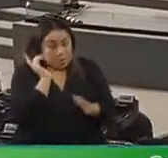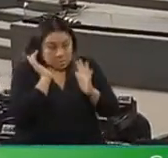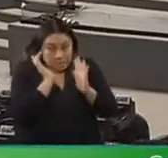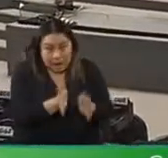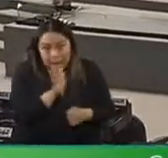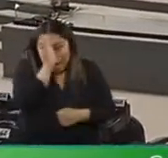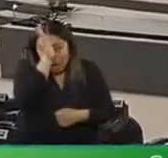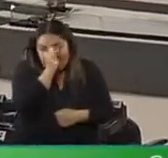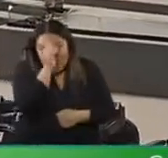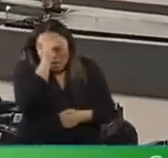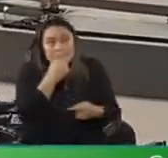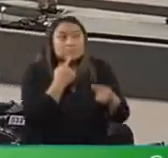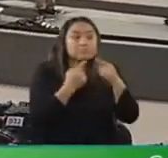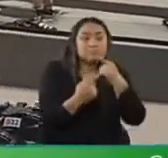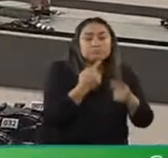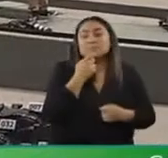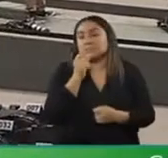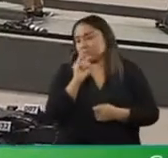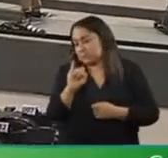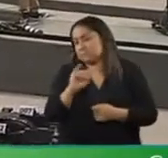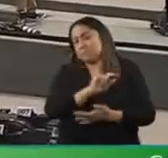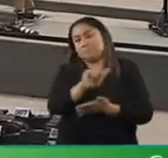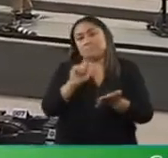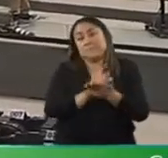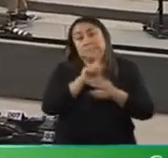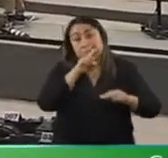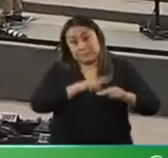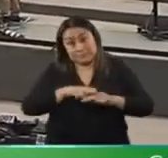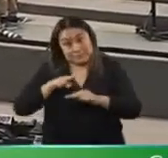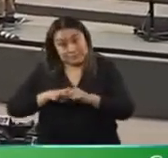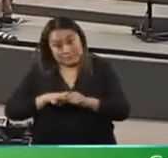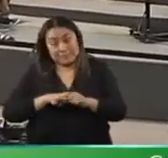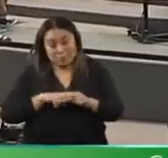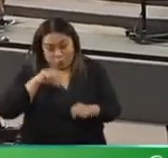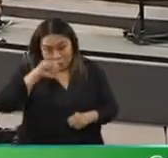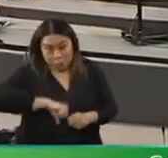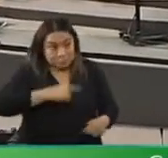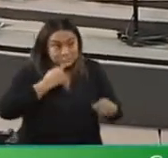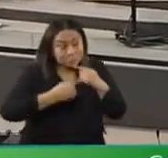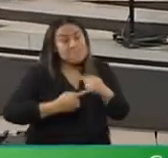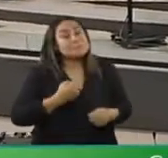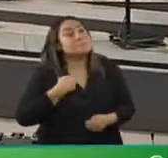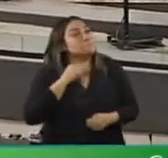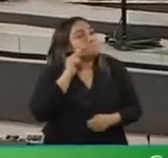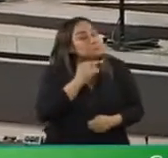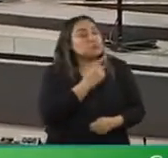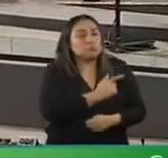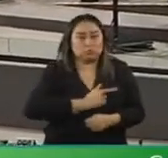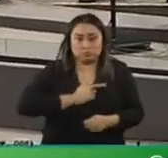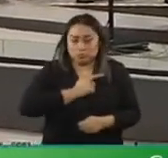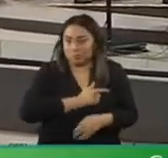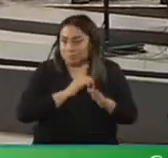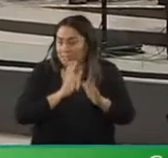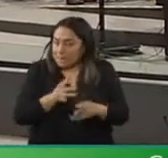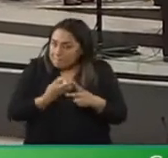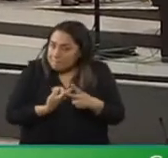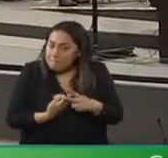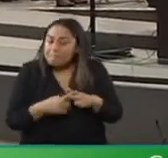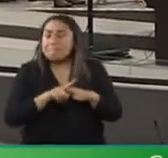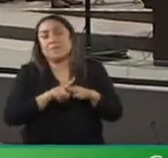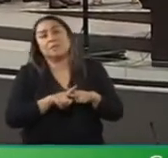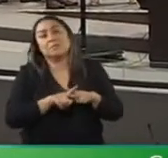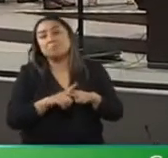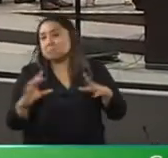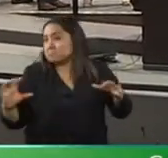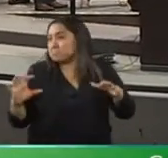los acuerdos para aprobar esta ley Silla en esta sesión, que como dije en un inicio, me da mucho gusto que empecemos a transitar en una agenda